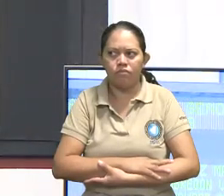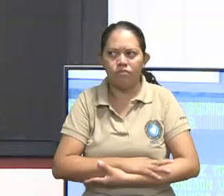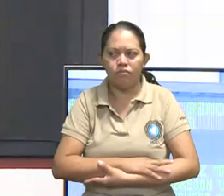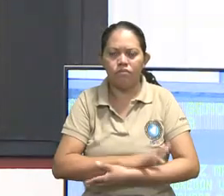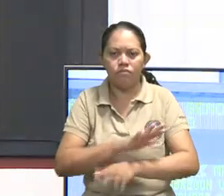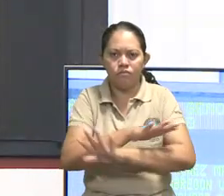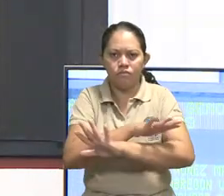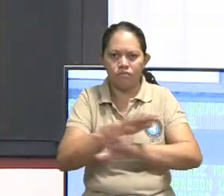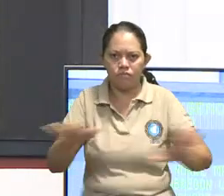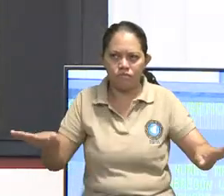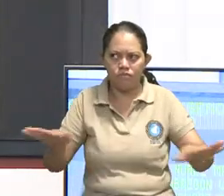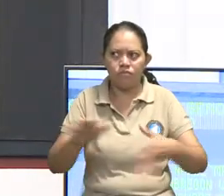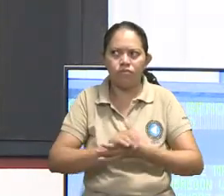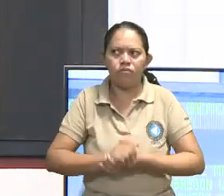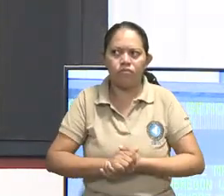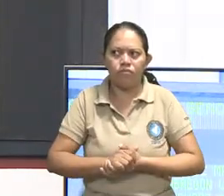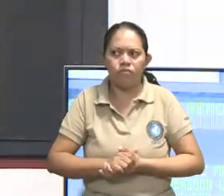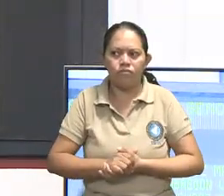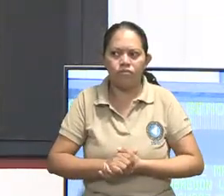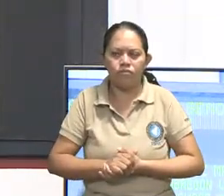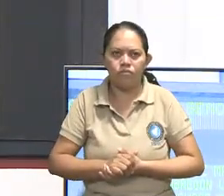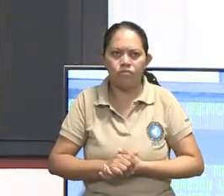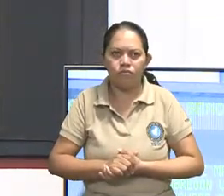Se va a cerrar la votación.